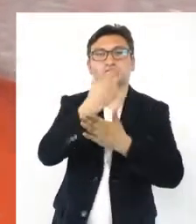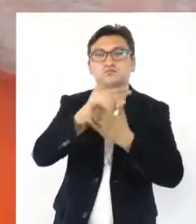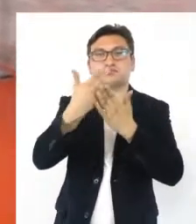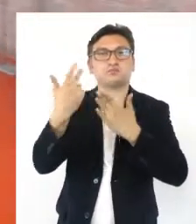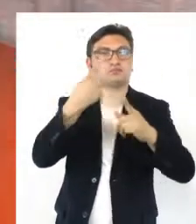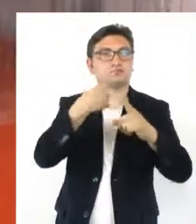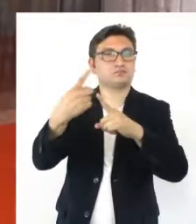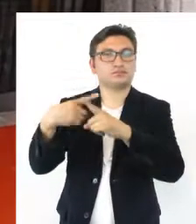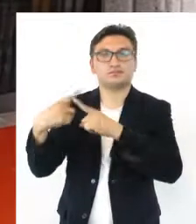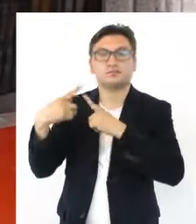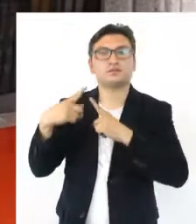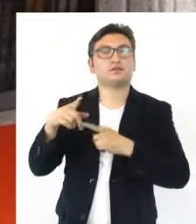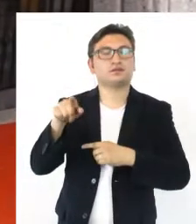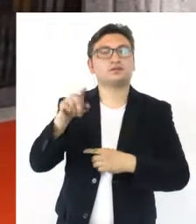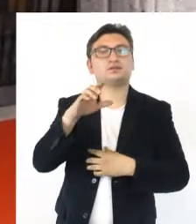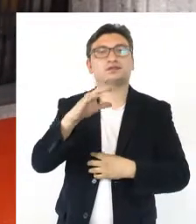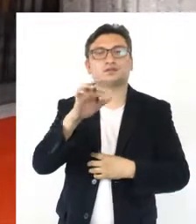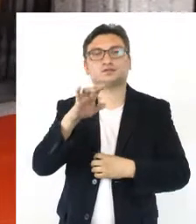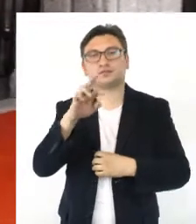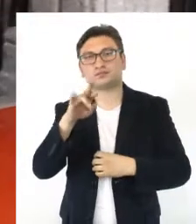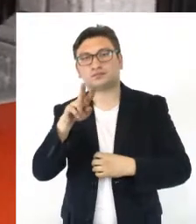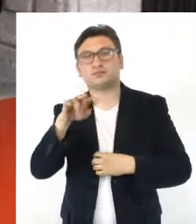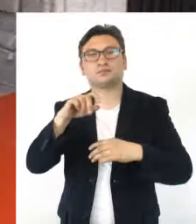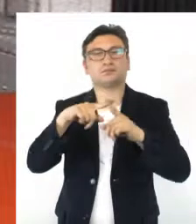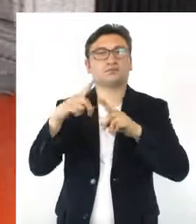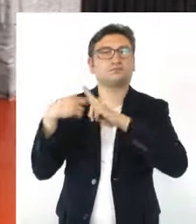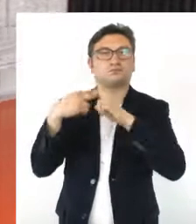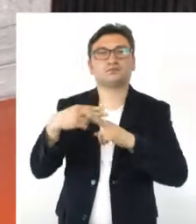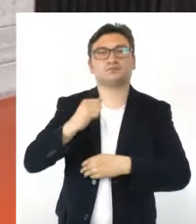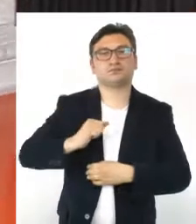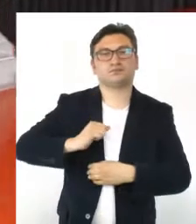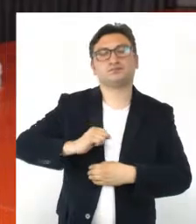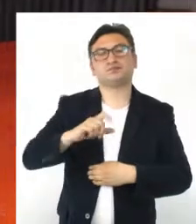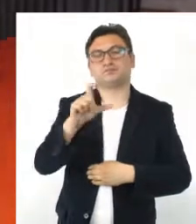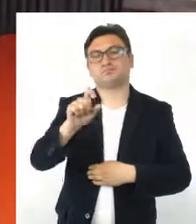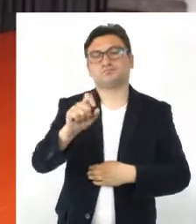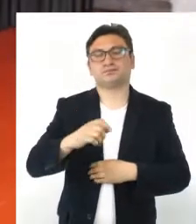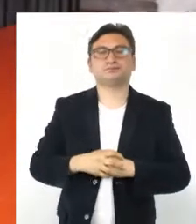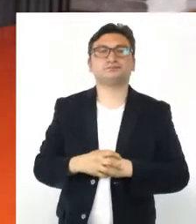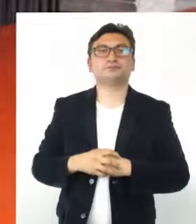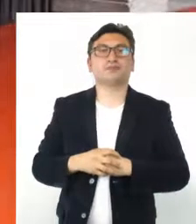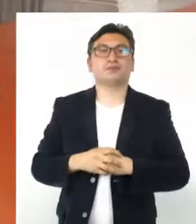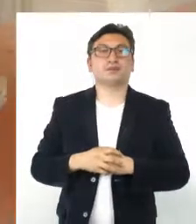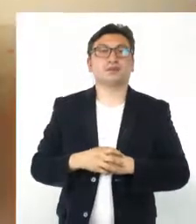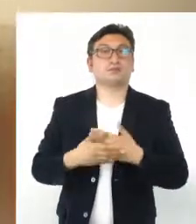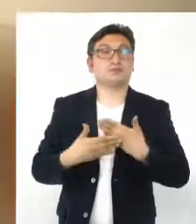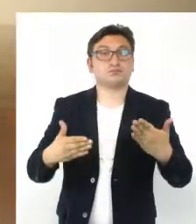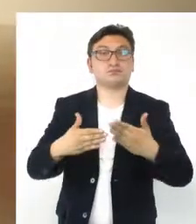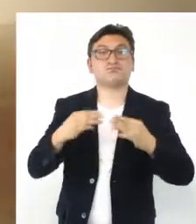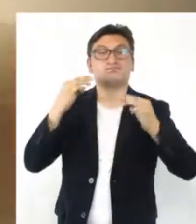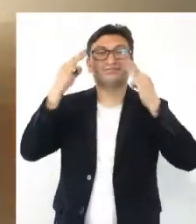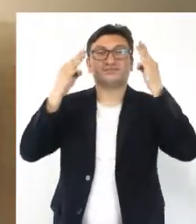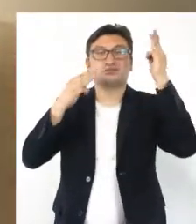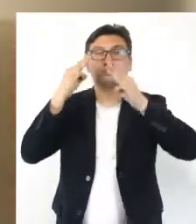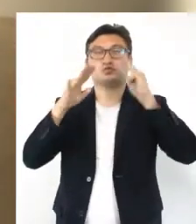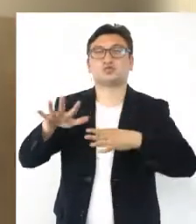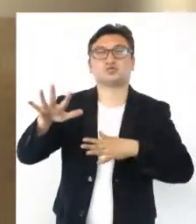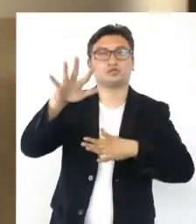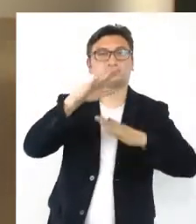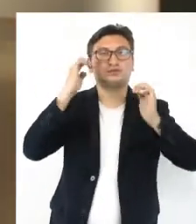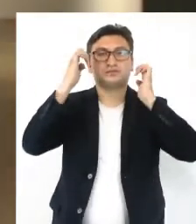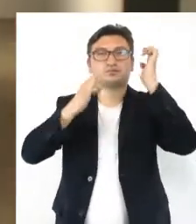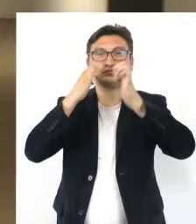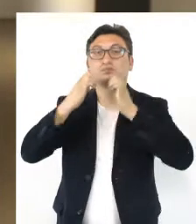Clemente Orozco, entre otros, retrataron la identidad de la sociedad mexicana del siglo XX. Hoy en día, el Museo de